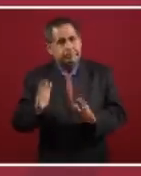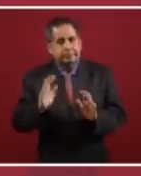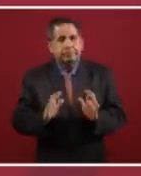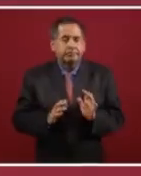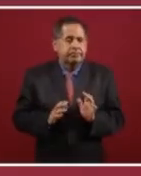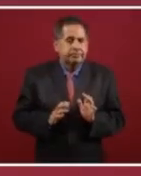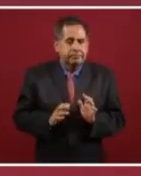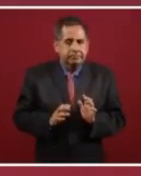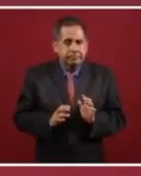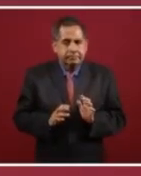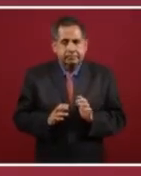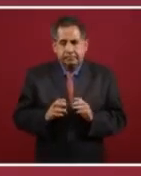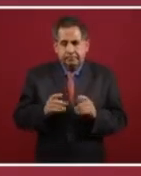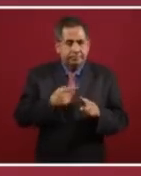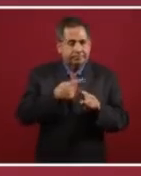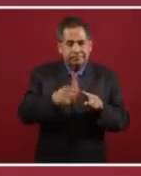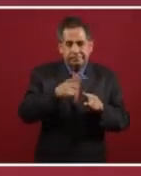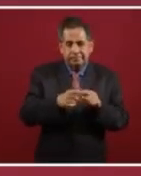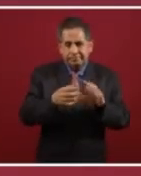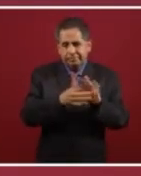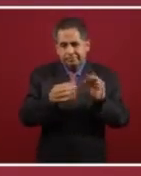se presentaron